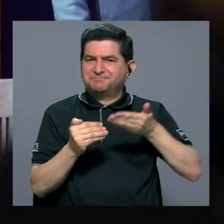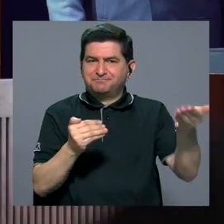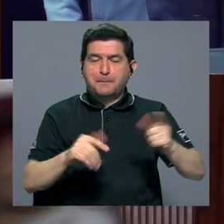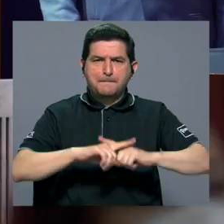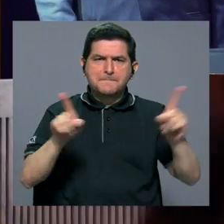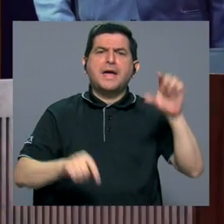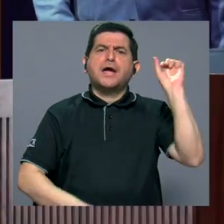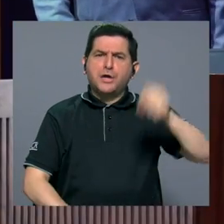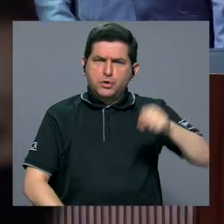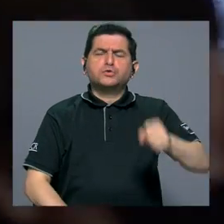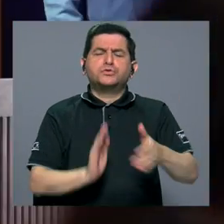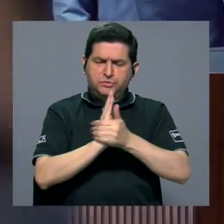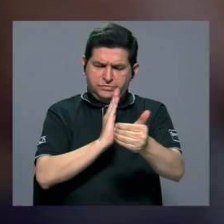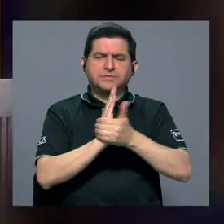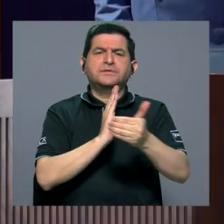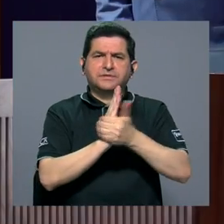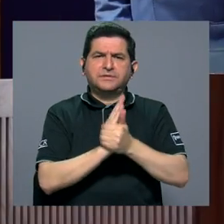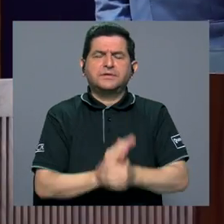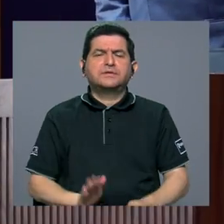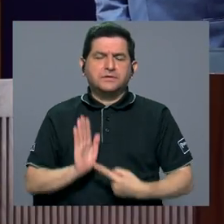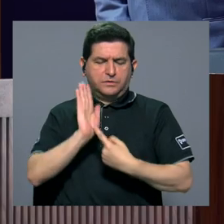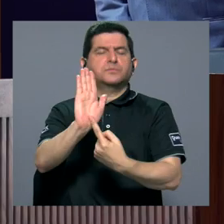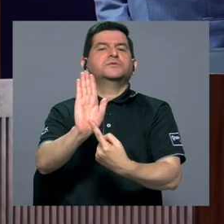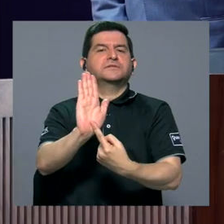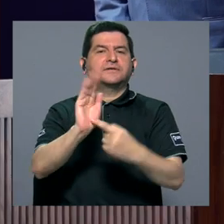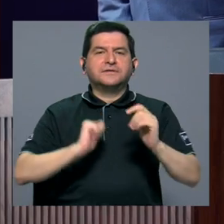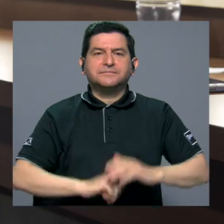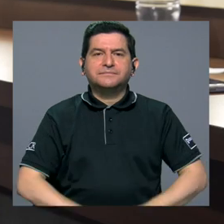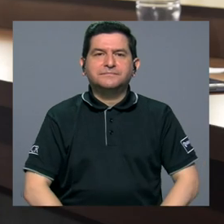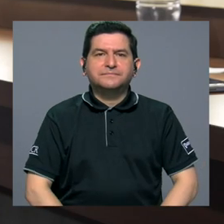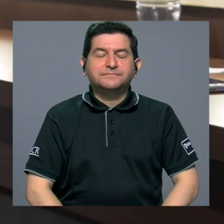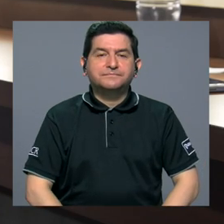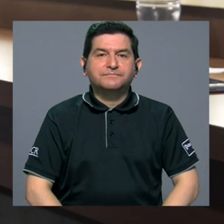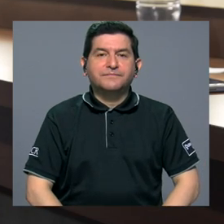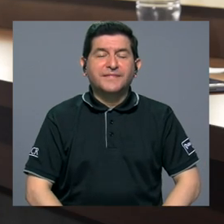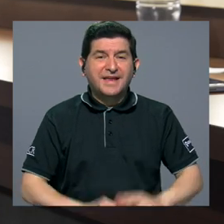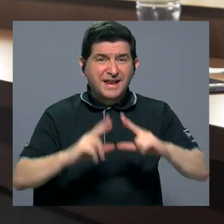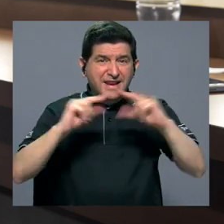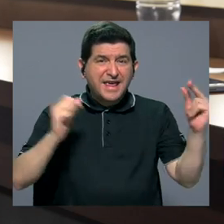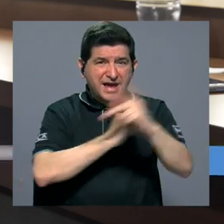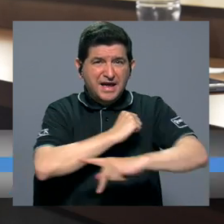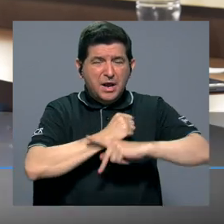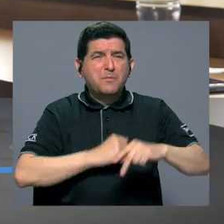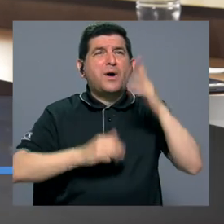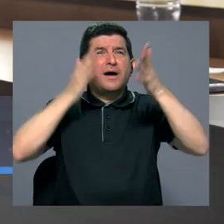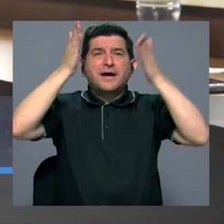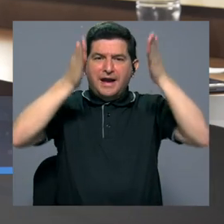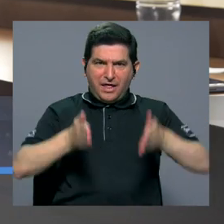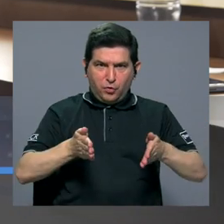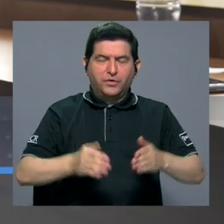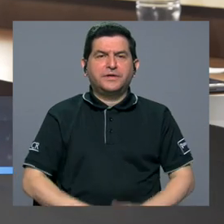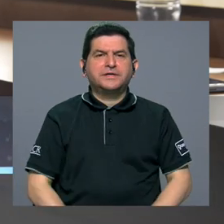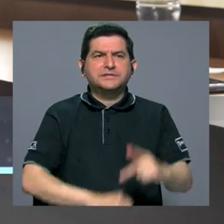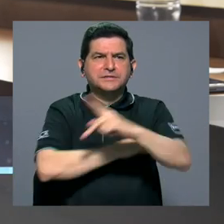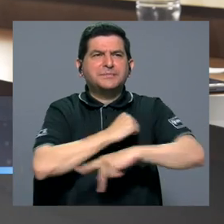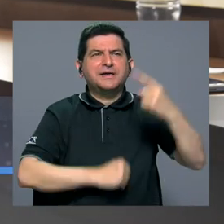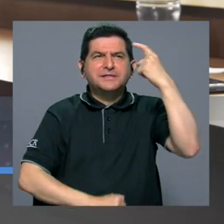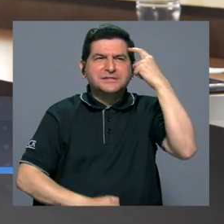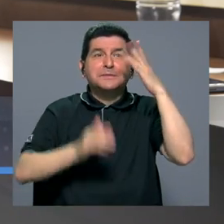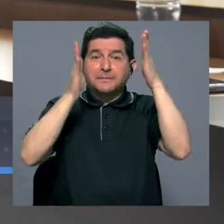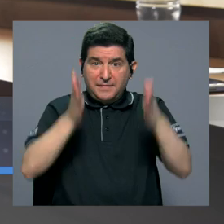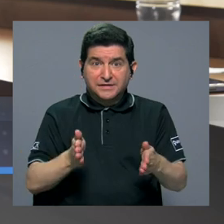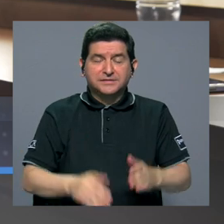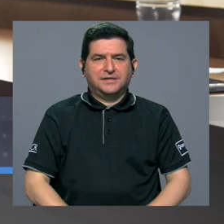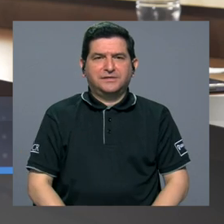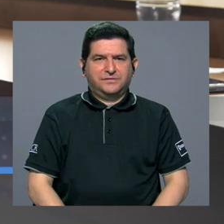cosas, sí tiene la capacidad de revelarlas. Pues que Nicaragua es un país de creadores, es un país de